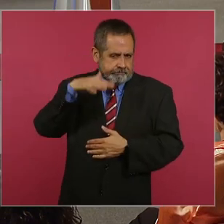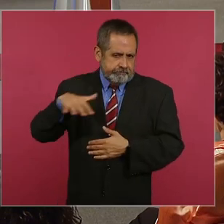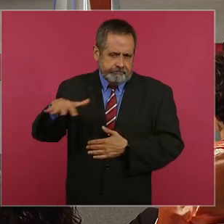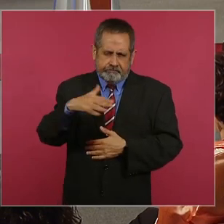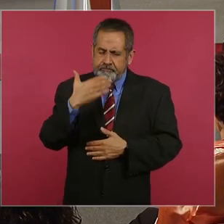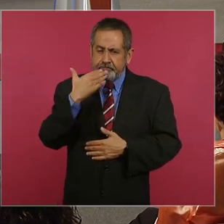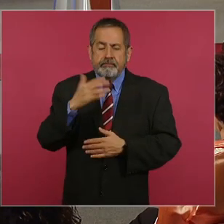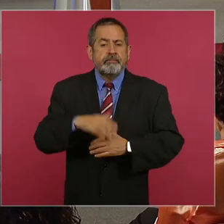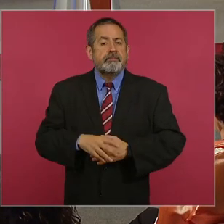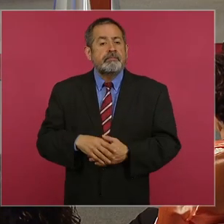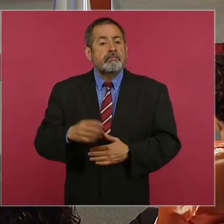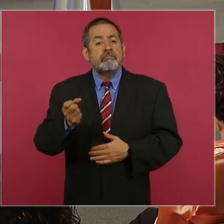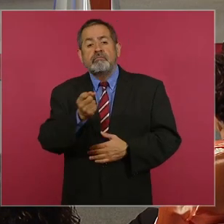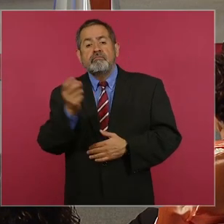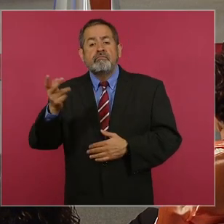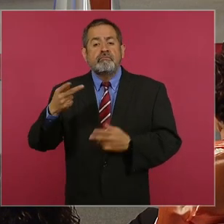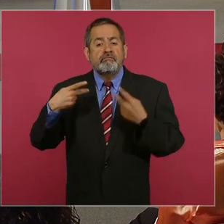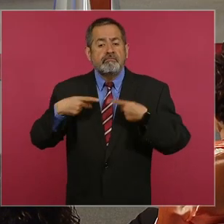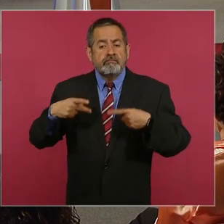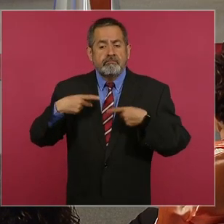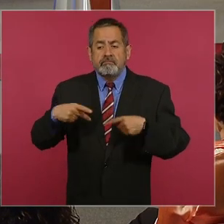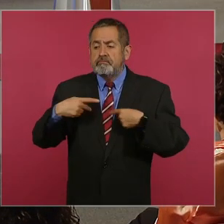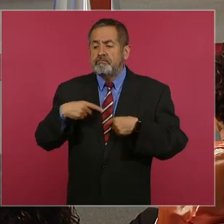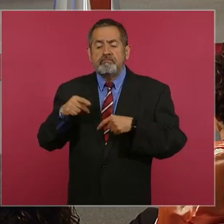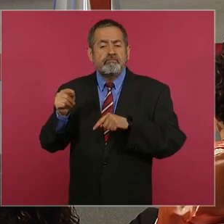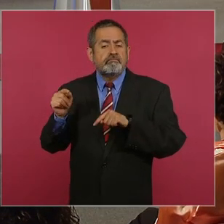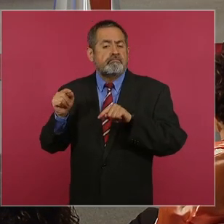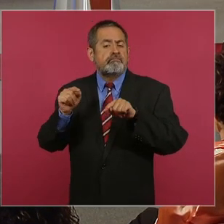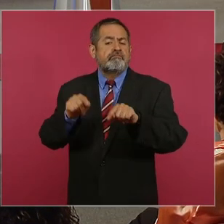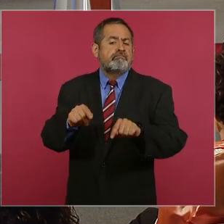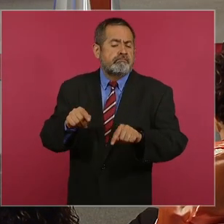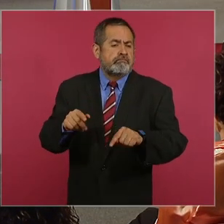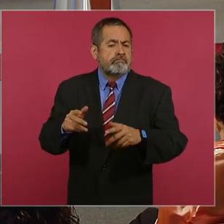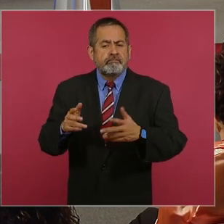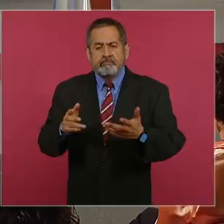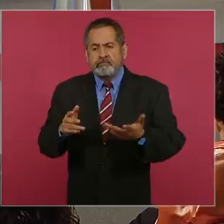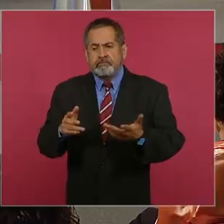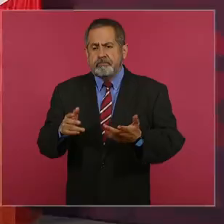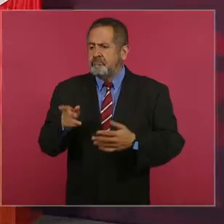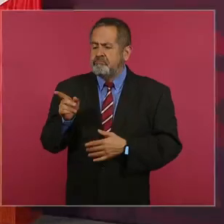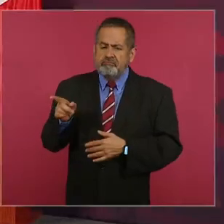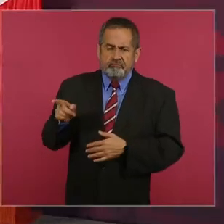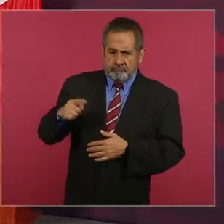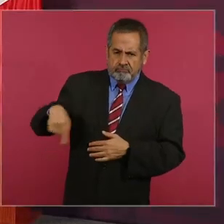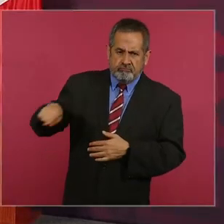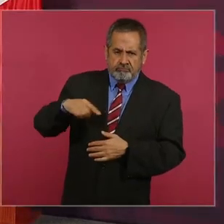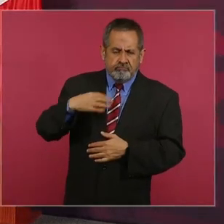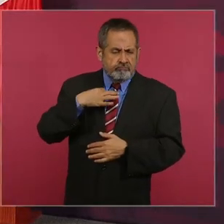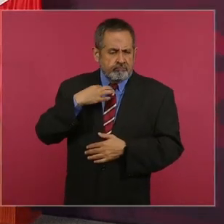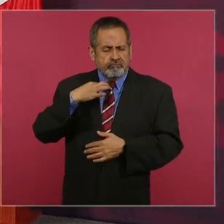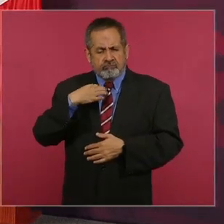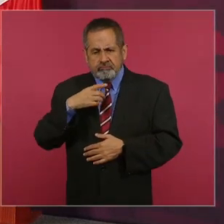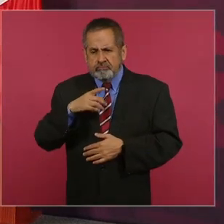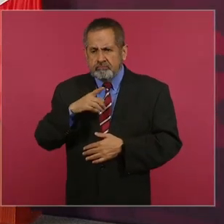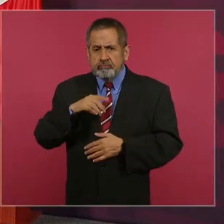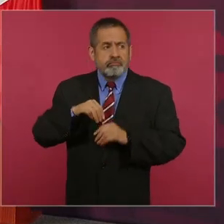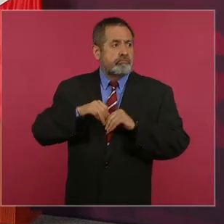personas que de manera anónima